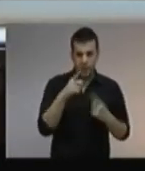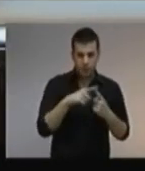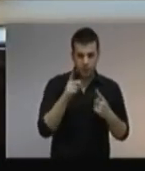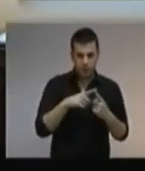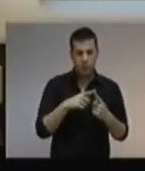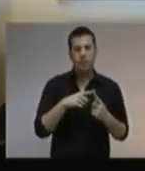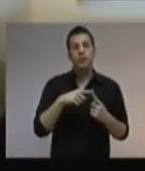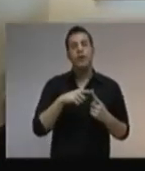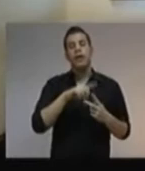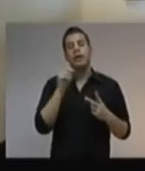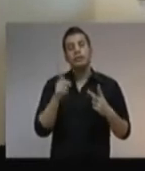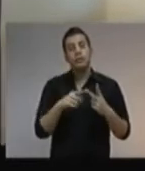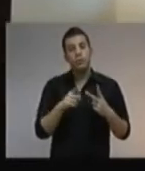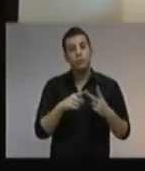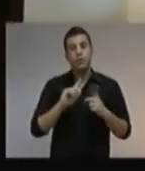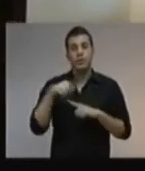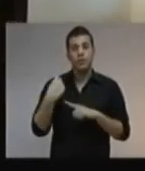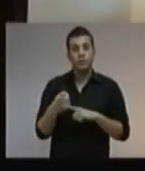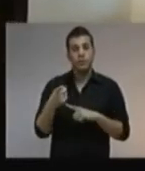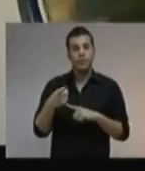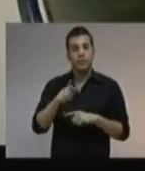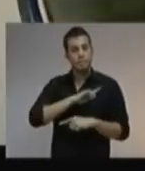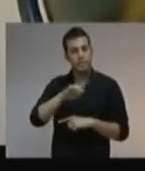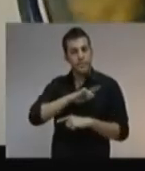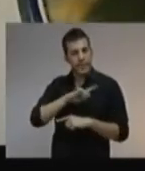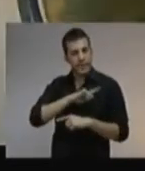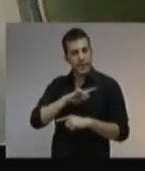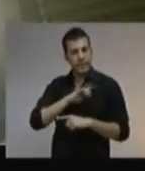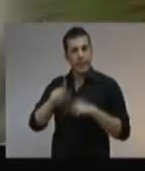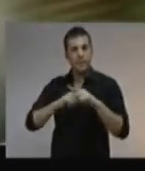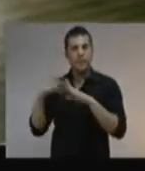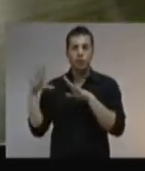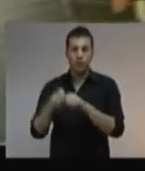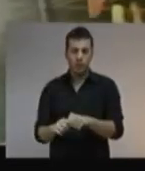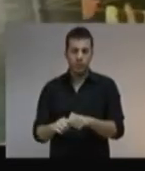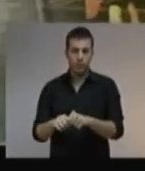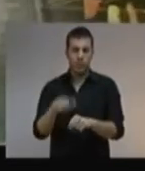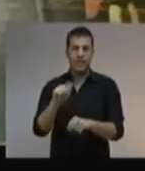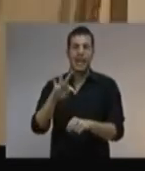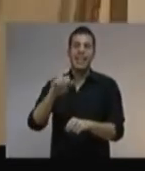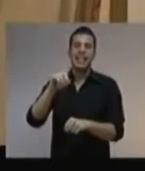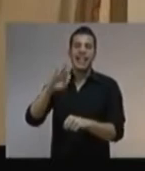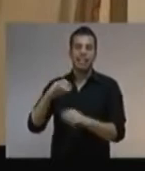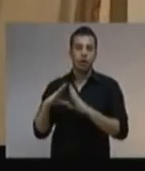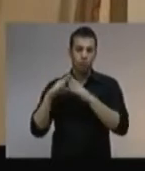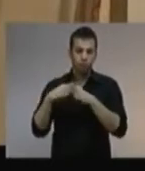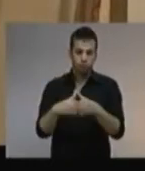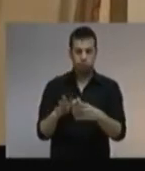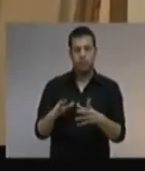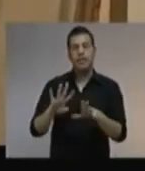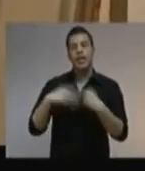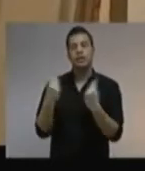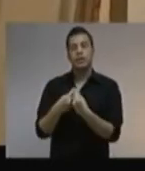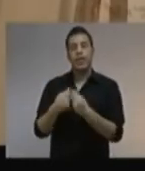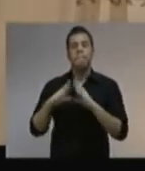en el segundo pasó al mando de la primera flota militar y de colonización que cruzó el Atlántico, compuesta por 17